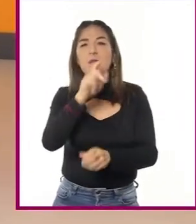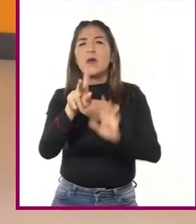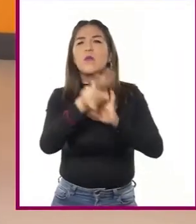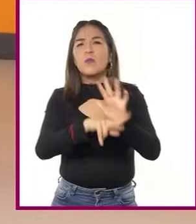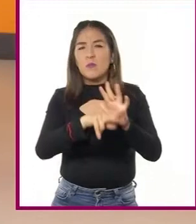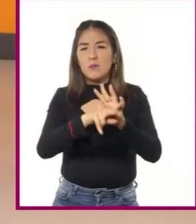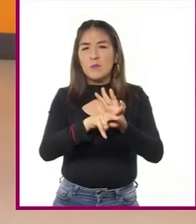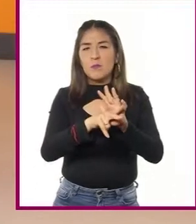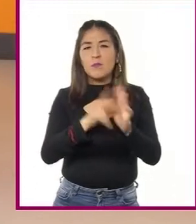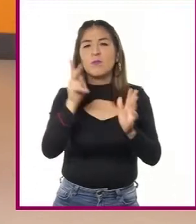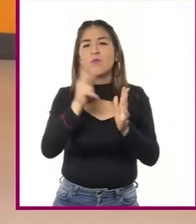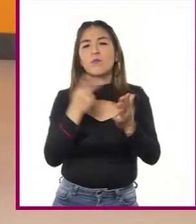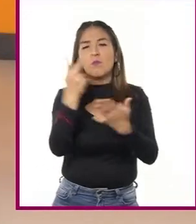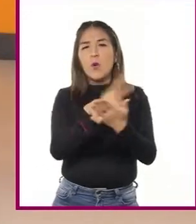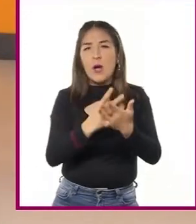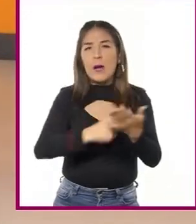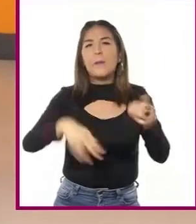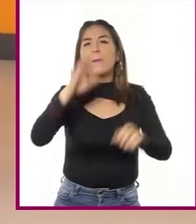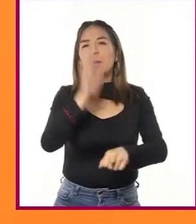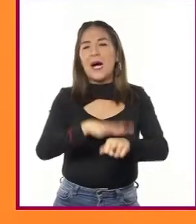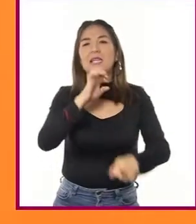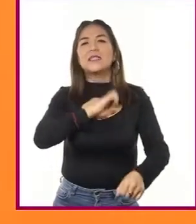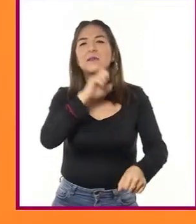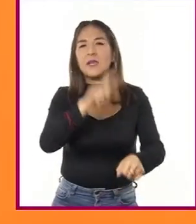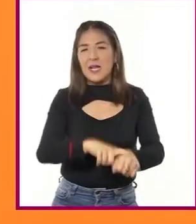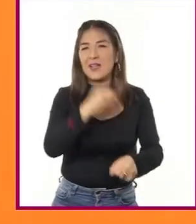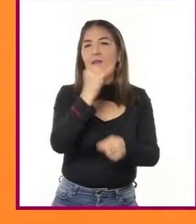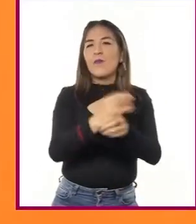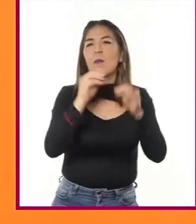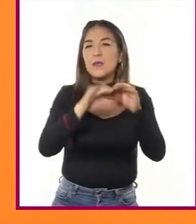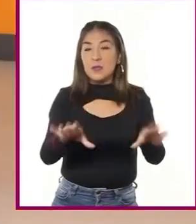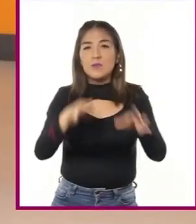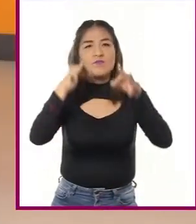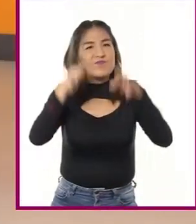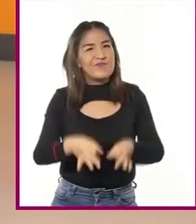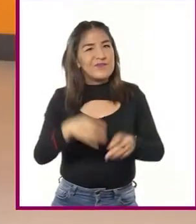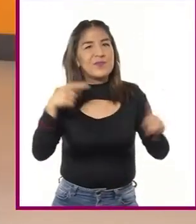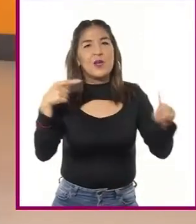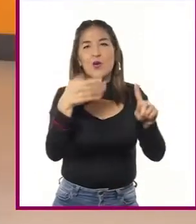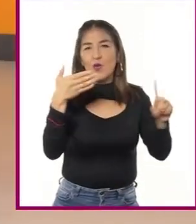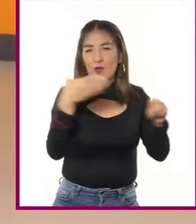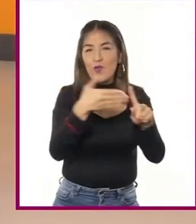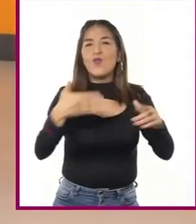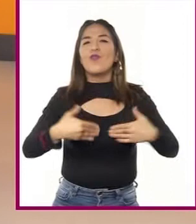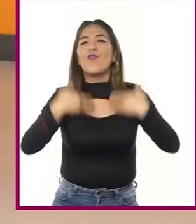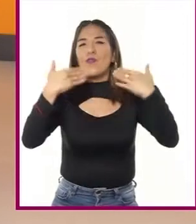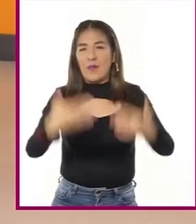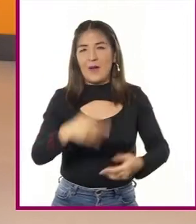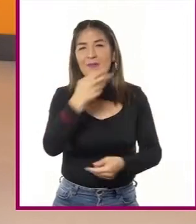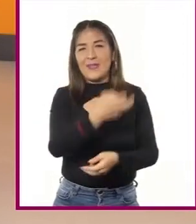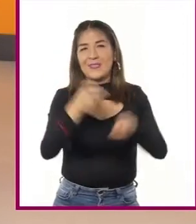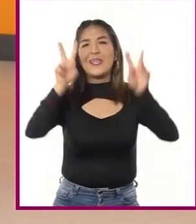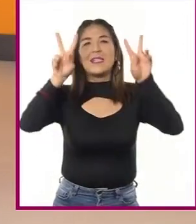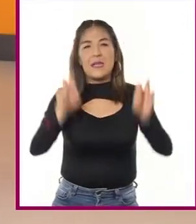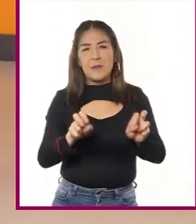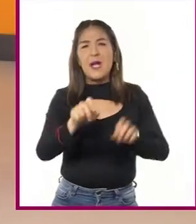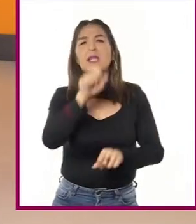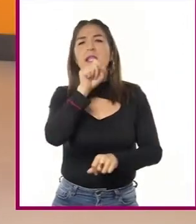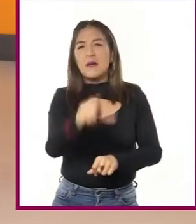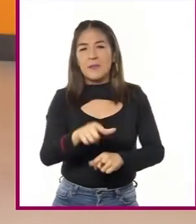son más especializados y contienen información más precisa y confiable sobre el tema. Incluso